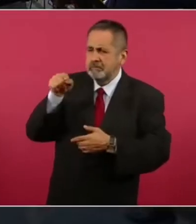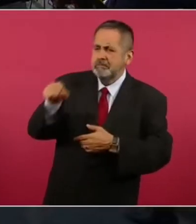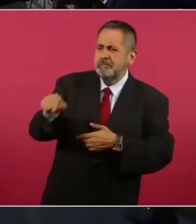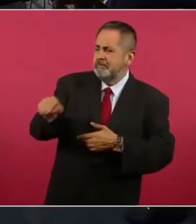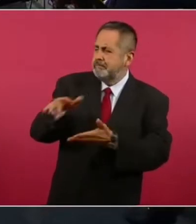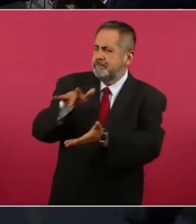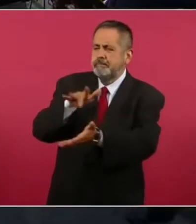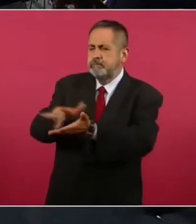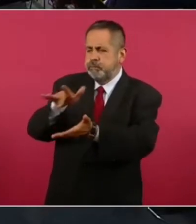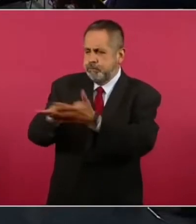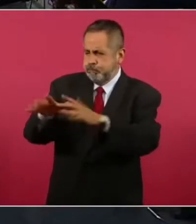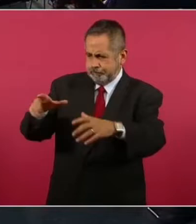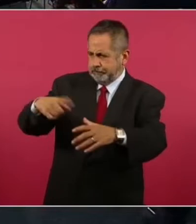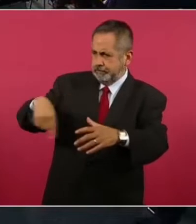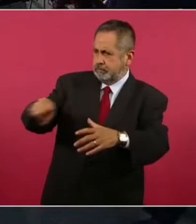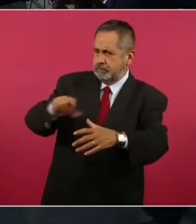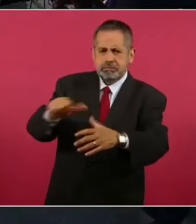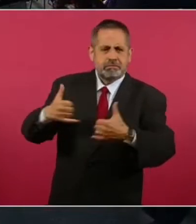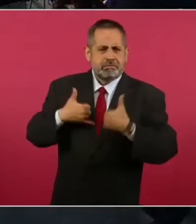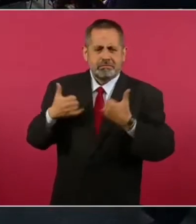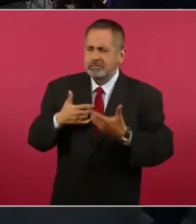estar apoyando